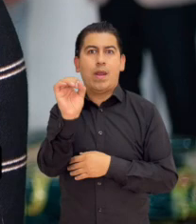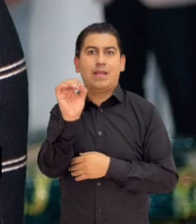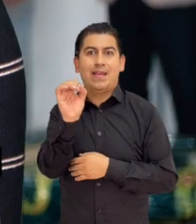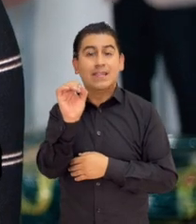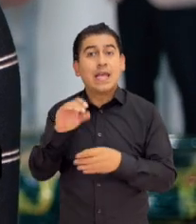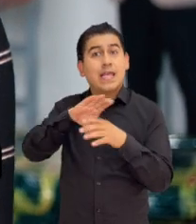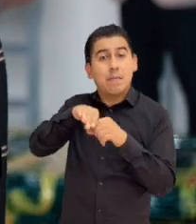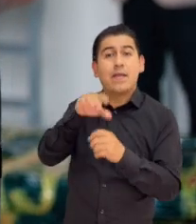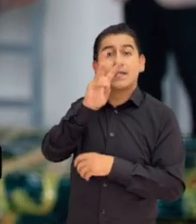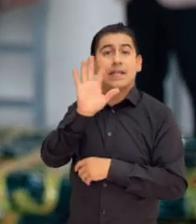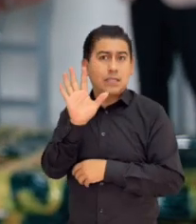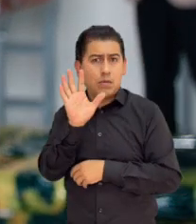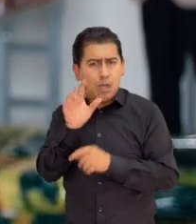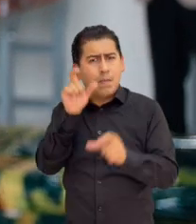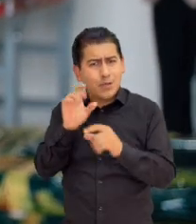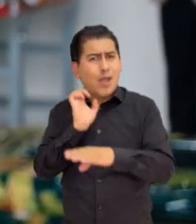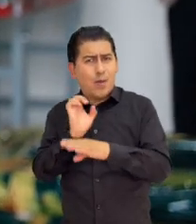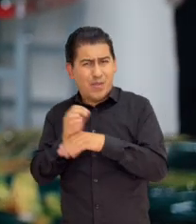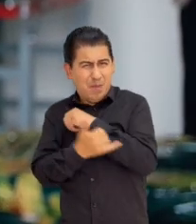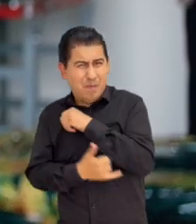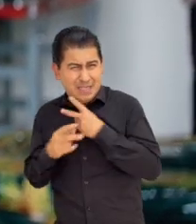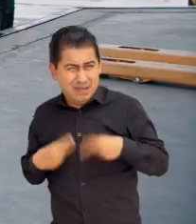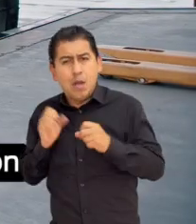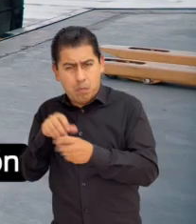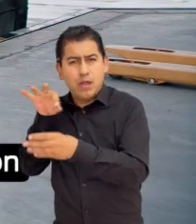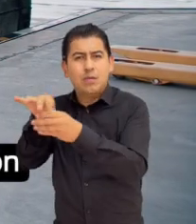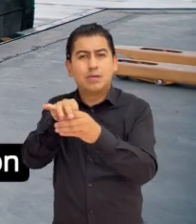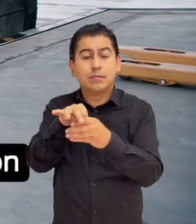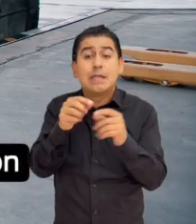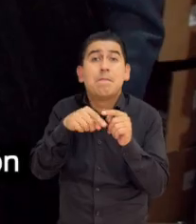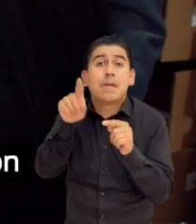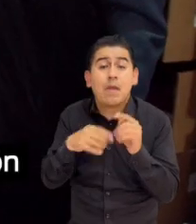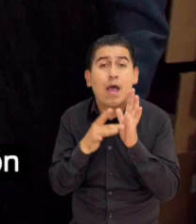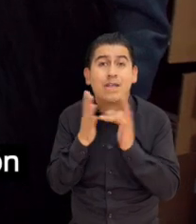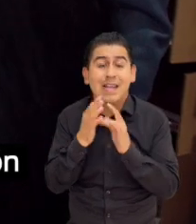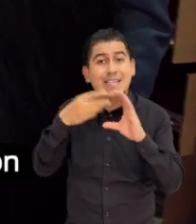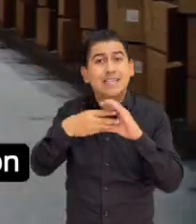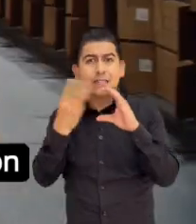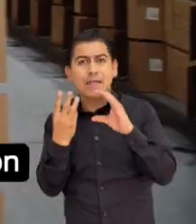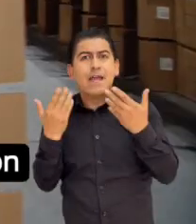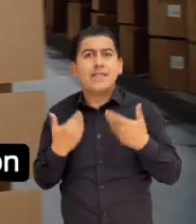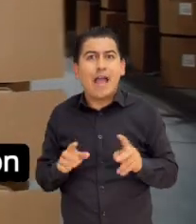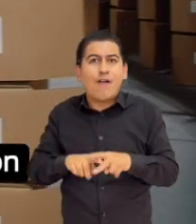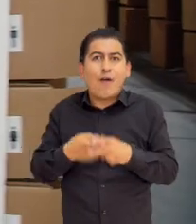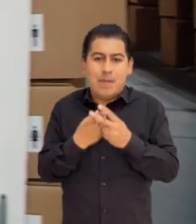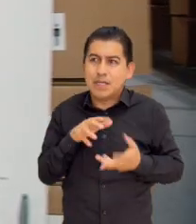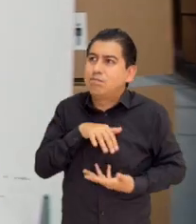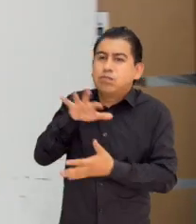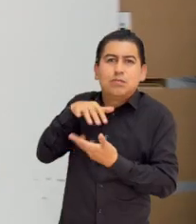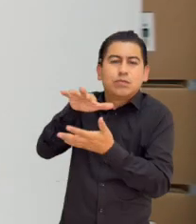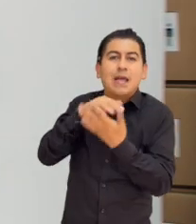65 consulados para que nuestros migrantes puedan ejercer su derecho al voto. Este 1 de abril, el Consejo Nacional Electoral inició la distribución